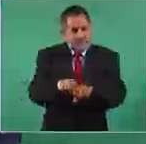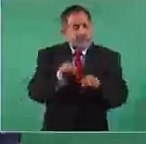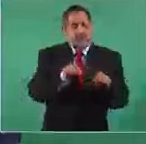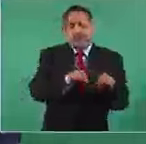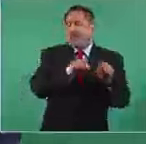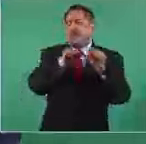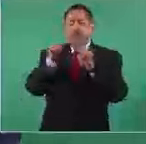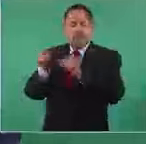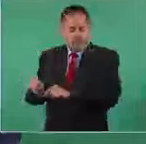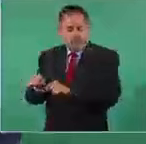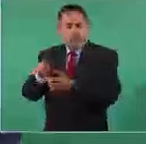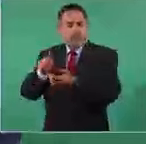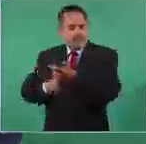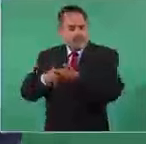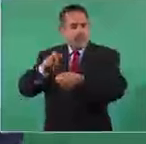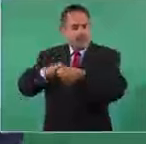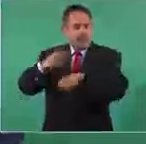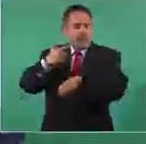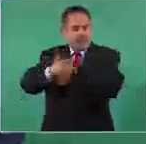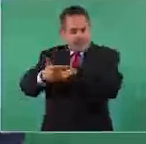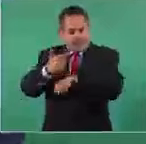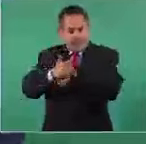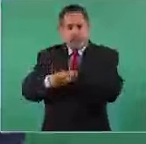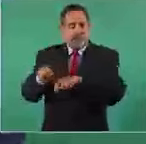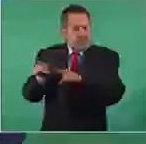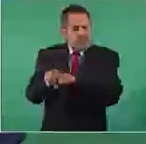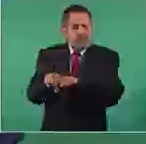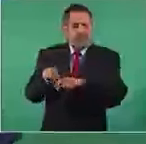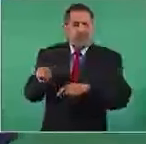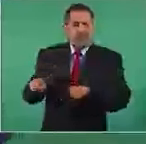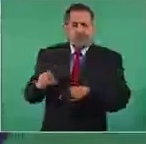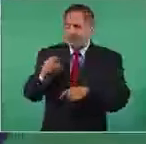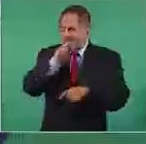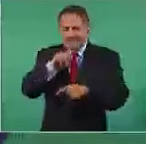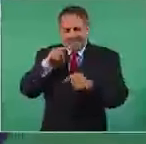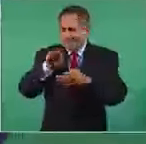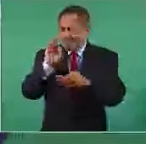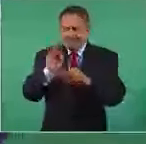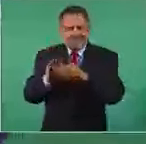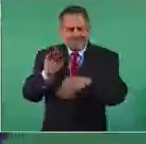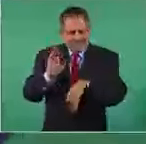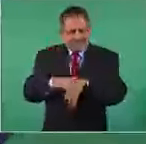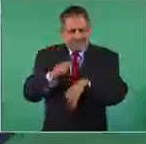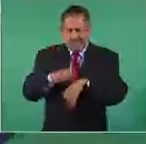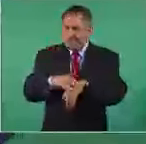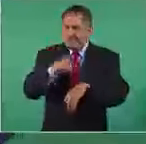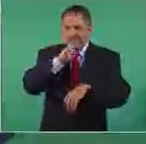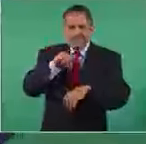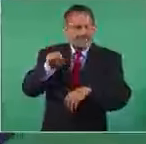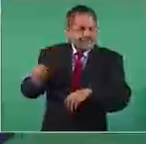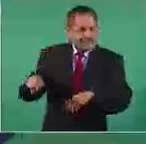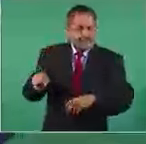se debe de hacer en Guatemala. De inmediato empezar